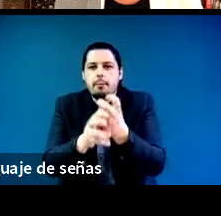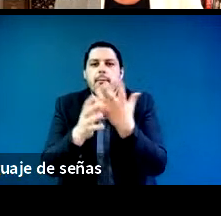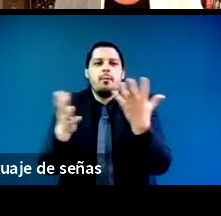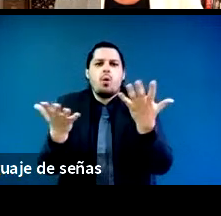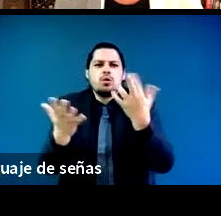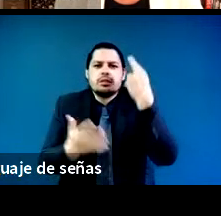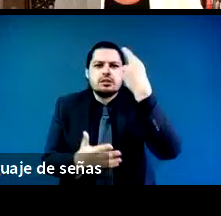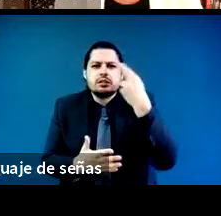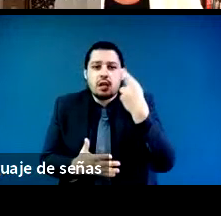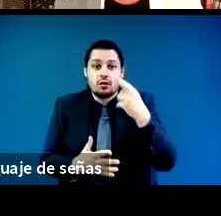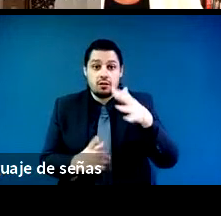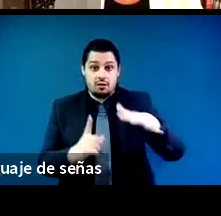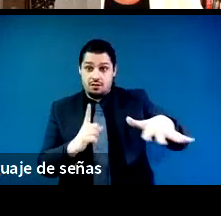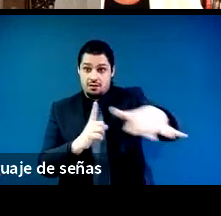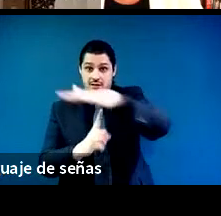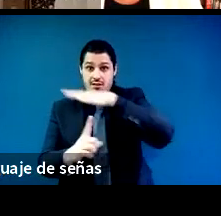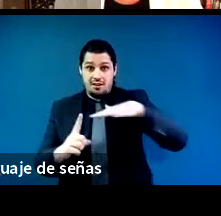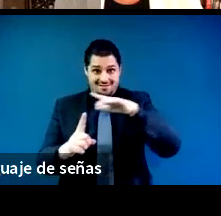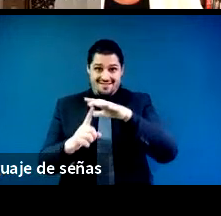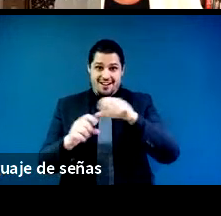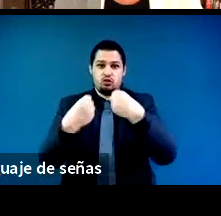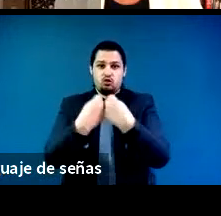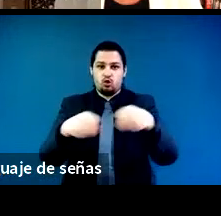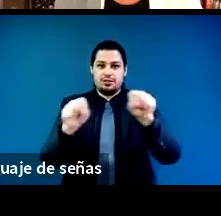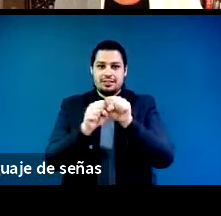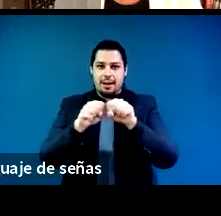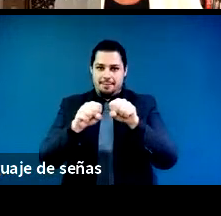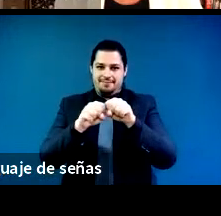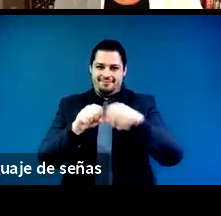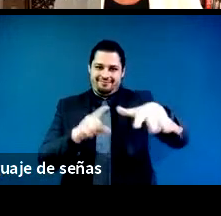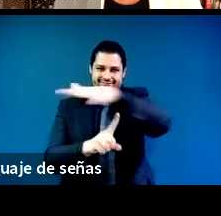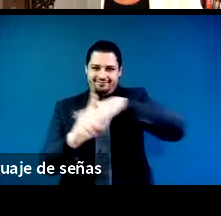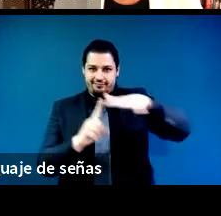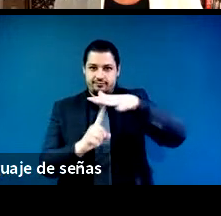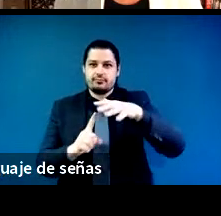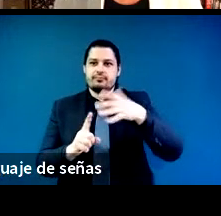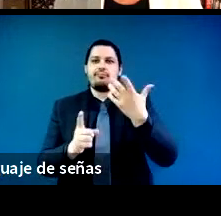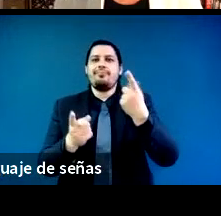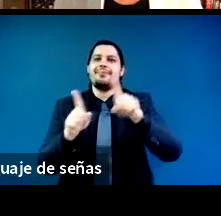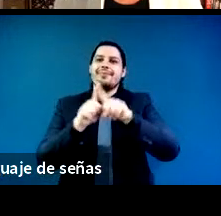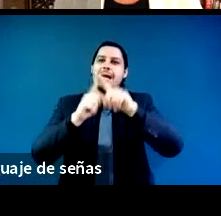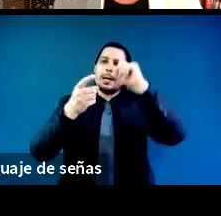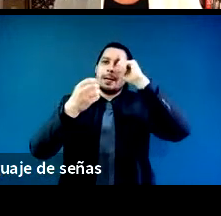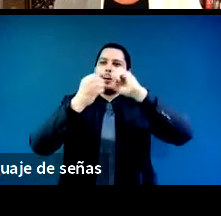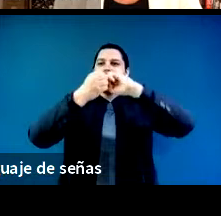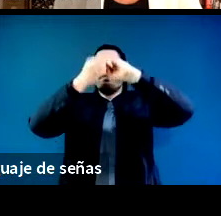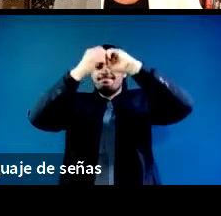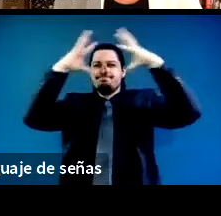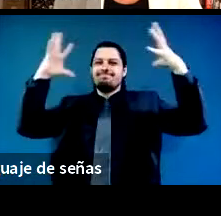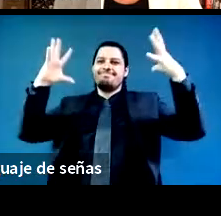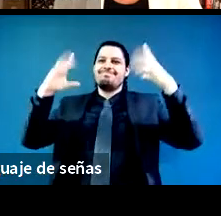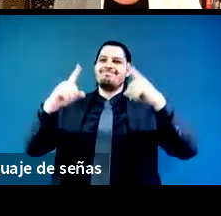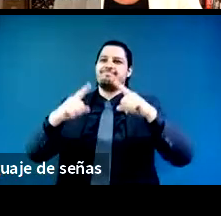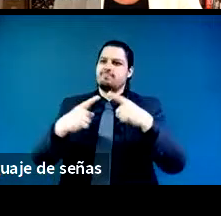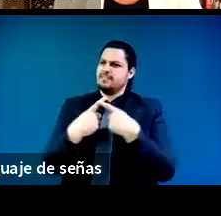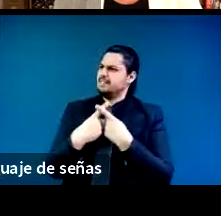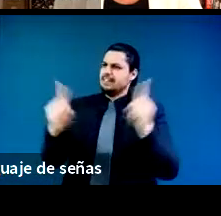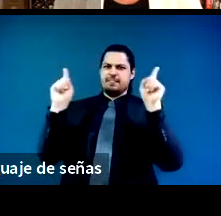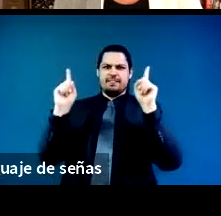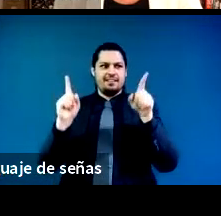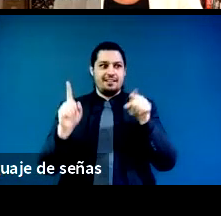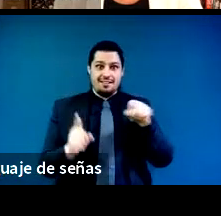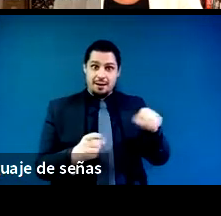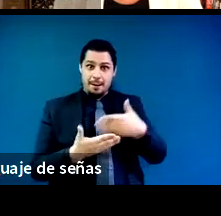sociedad tiene una mirada muy paradojal y contradictoria de la maternidad. Por un lado,